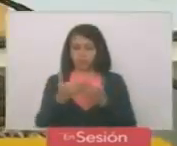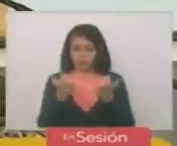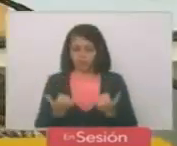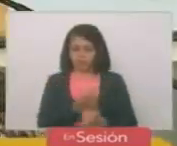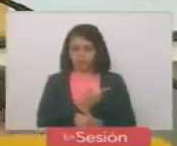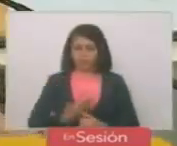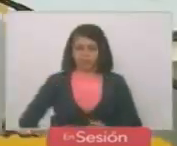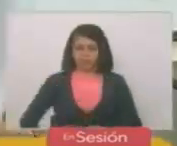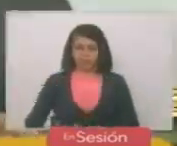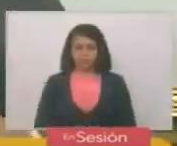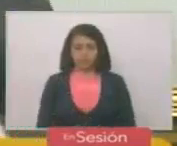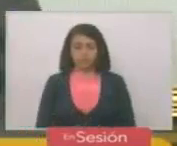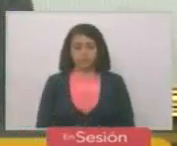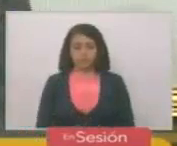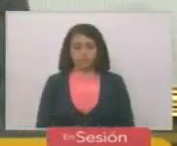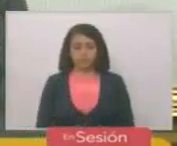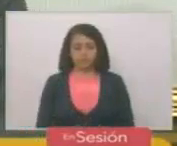presidente.